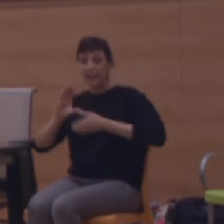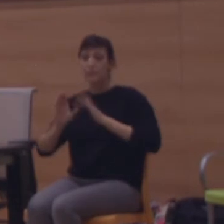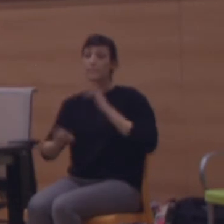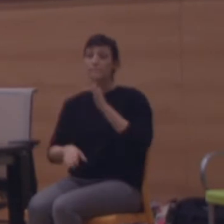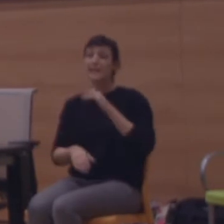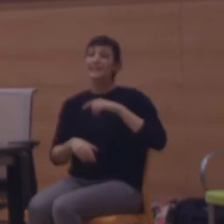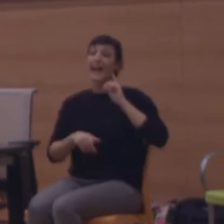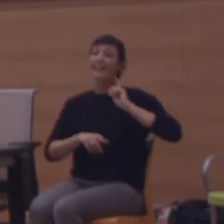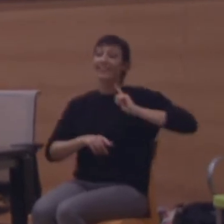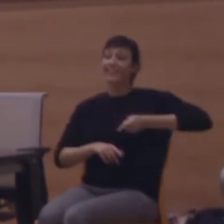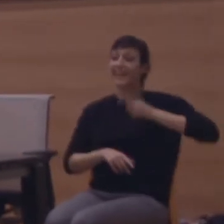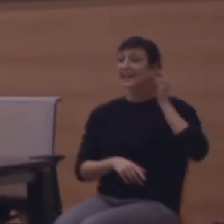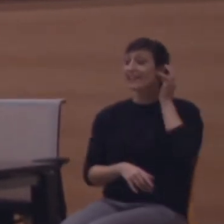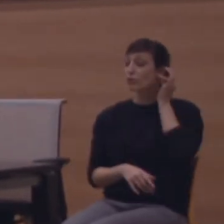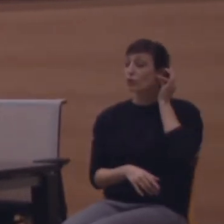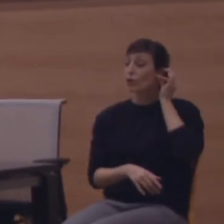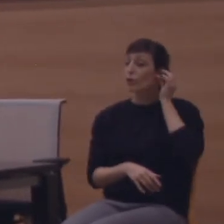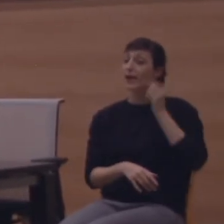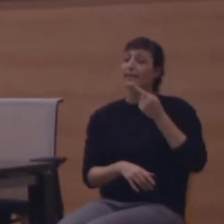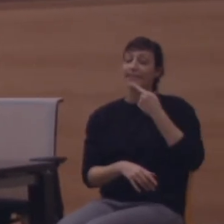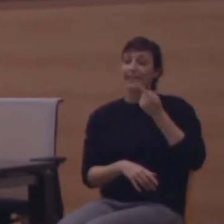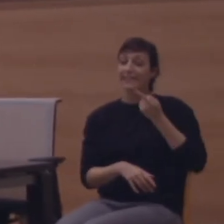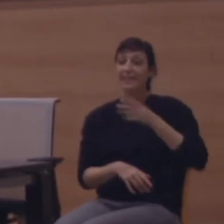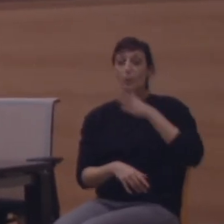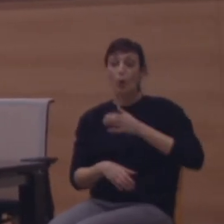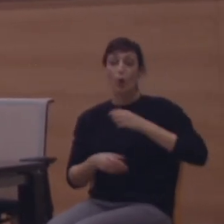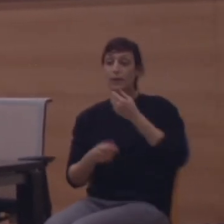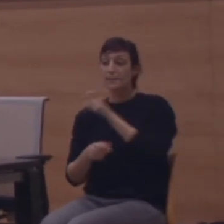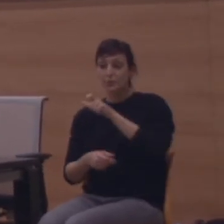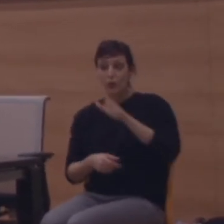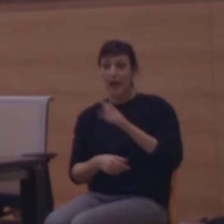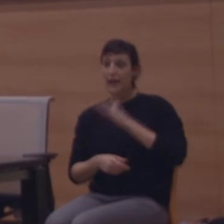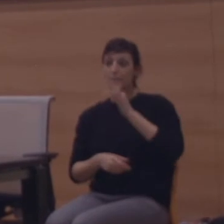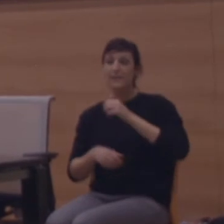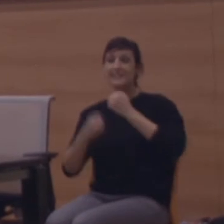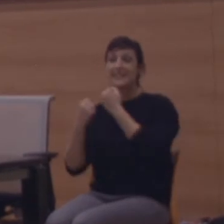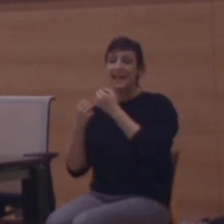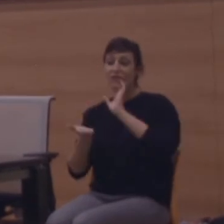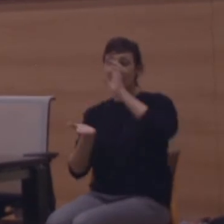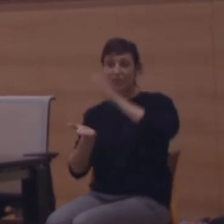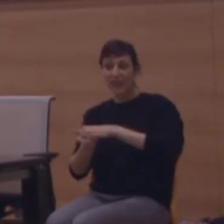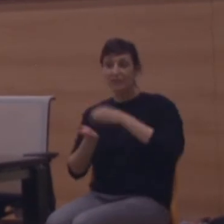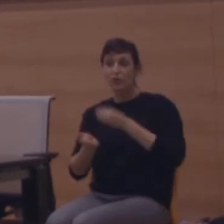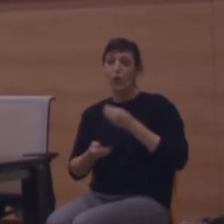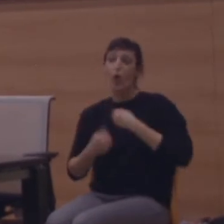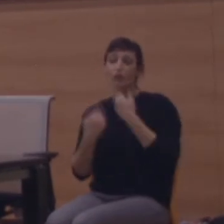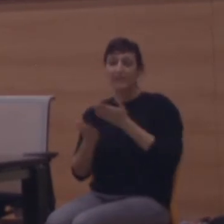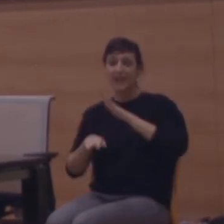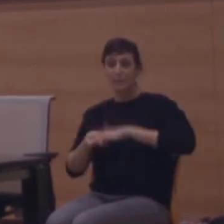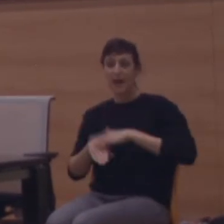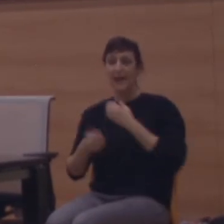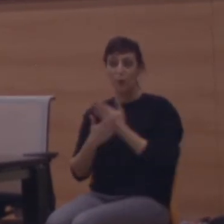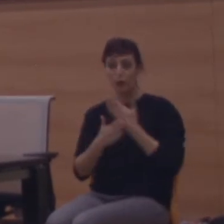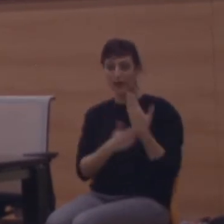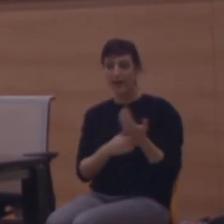su directora, su total predisposición en poner las instalaciones, el personal a nuestra disposición. Hacen honor realmente a la